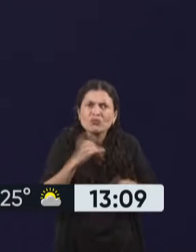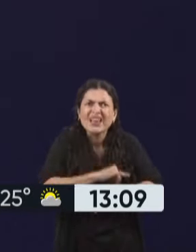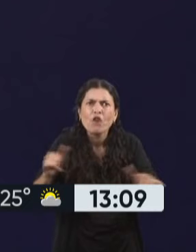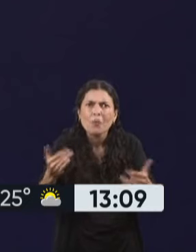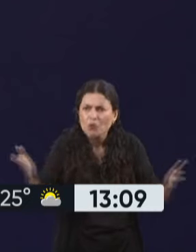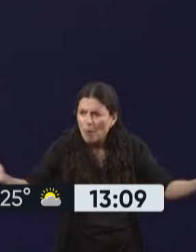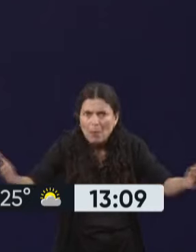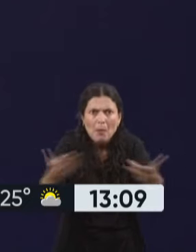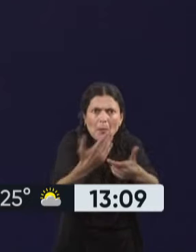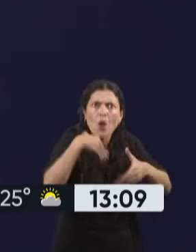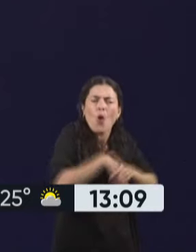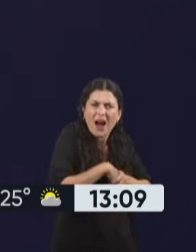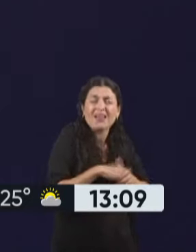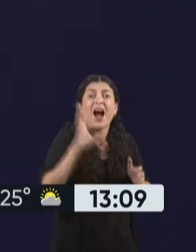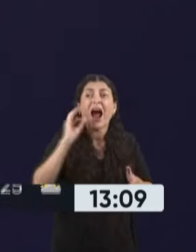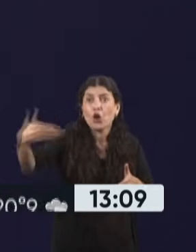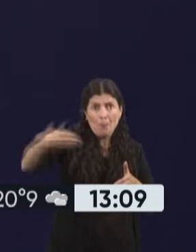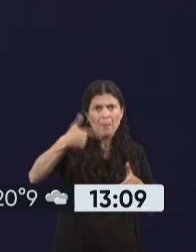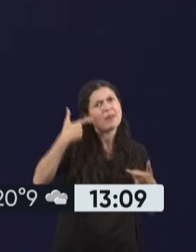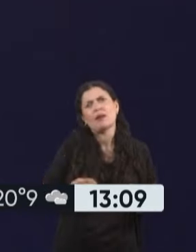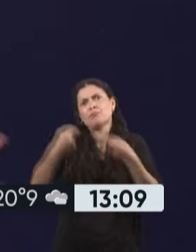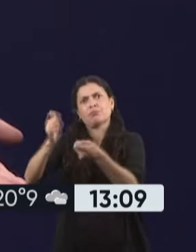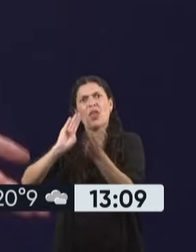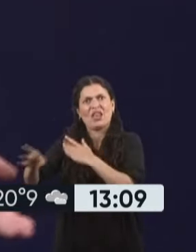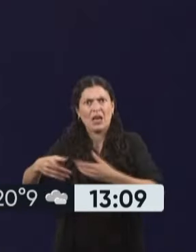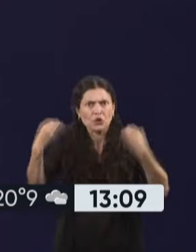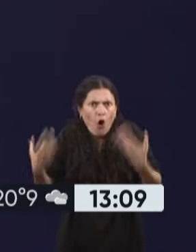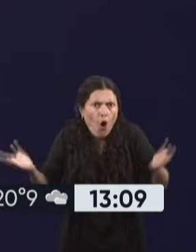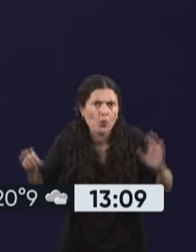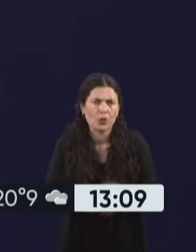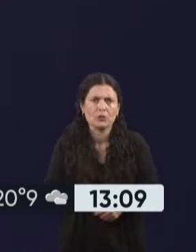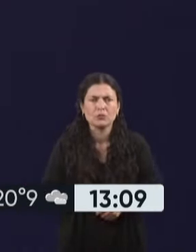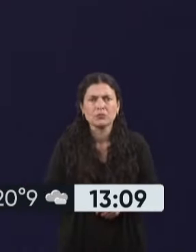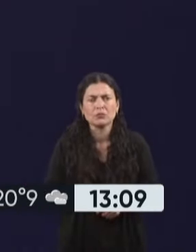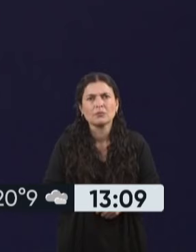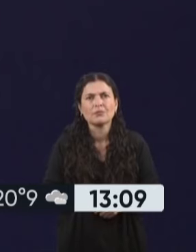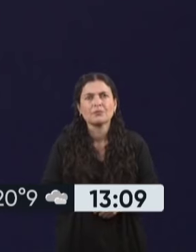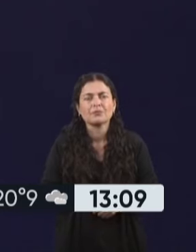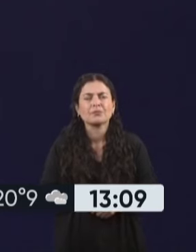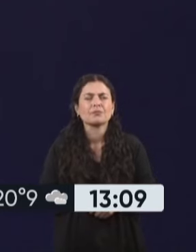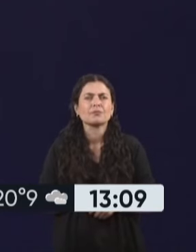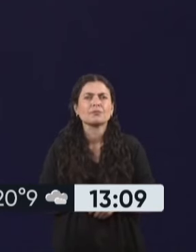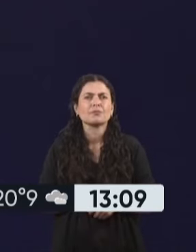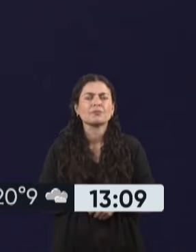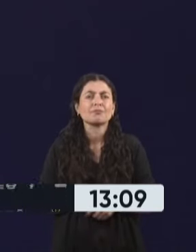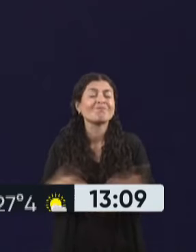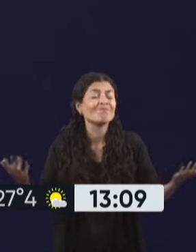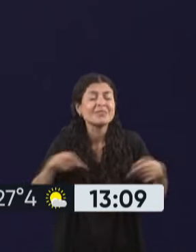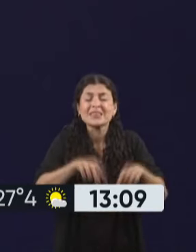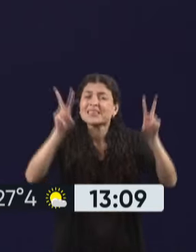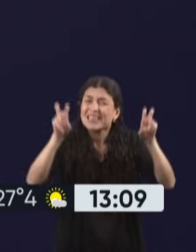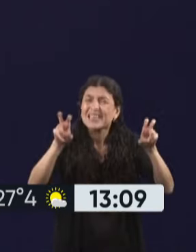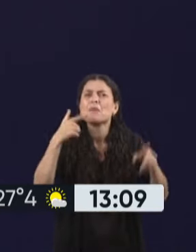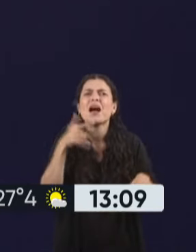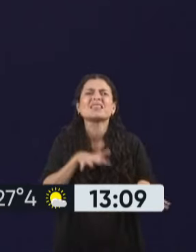todo va a estar a disposición, por supuesto. Bueno, acá pruebas, digamos. es un tema en los hechos